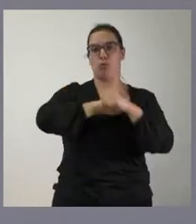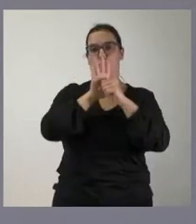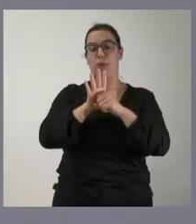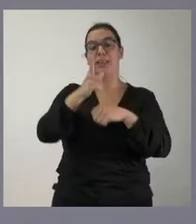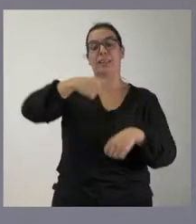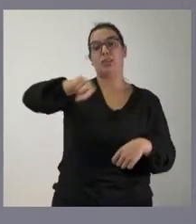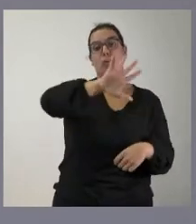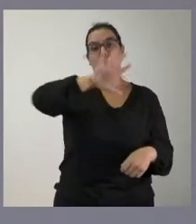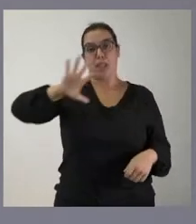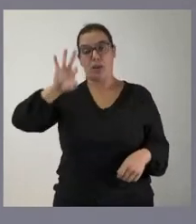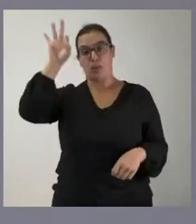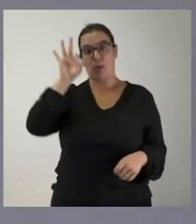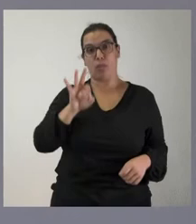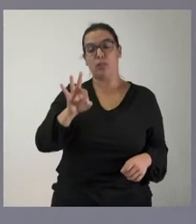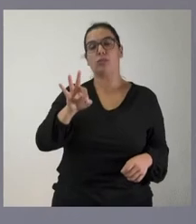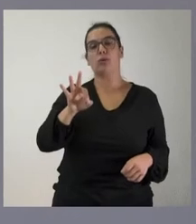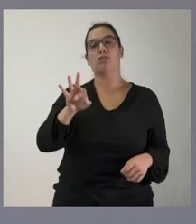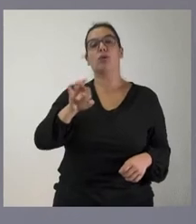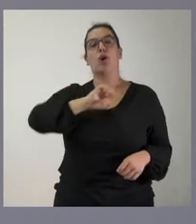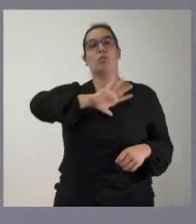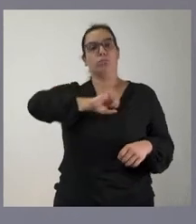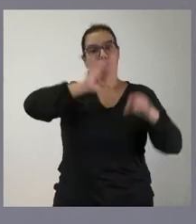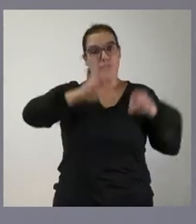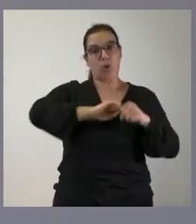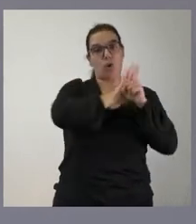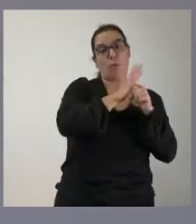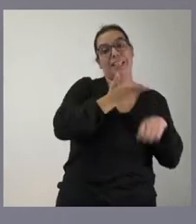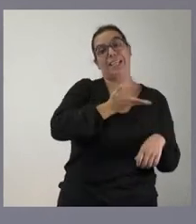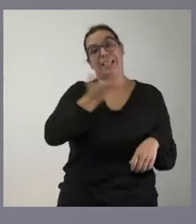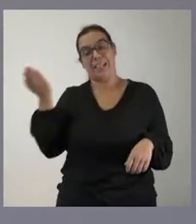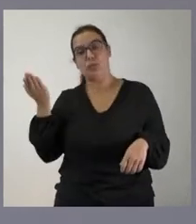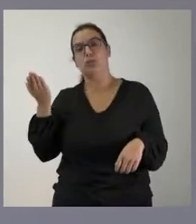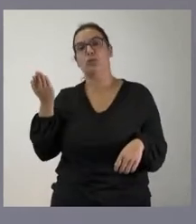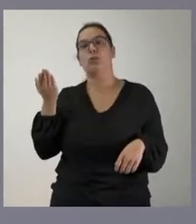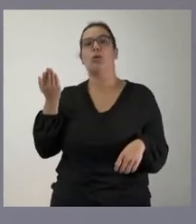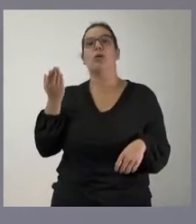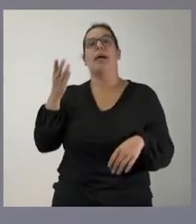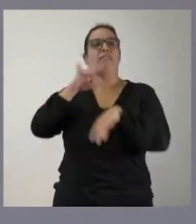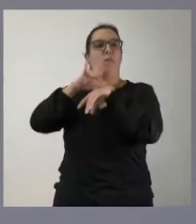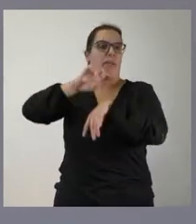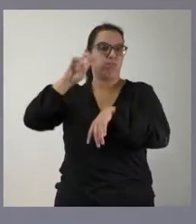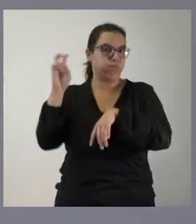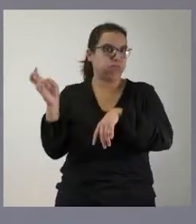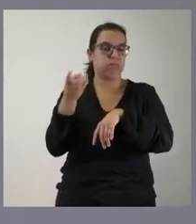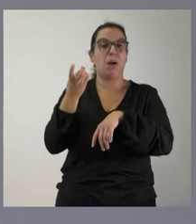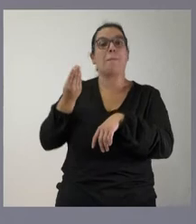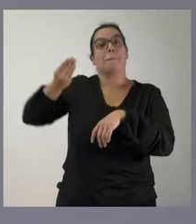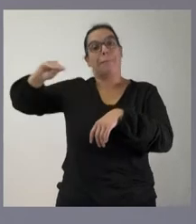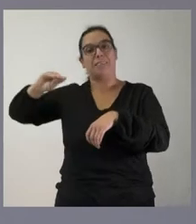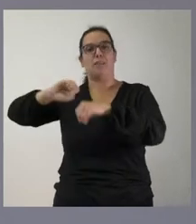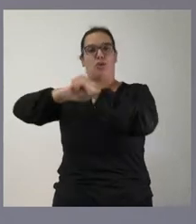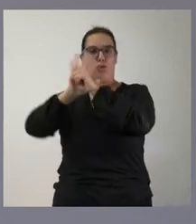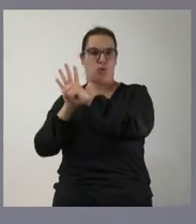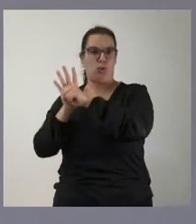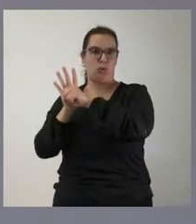El 55% de ellos por covid el resto lo que vendemos denominando con covid es decir que son pacientes que han entrado con